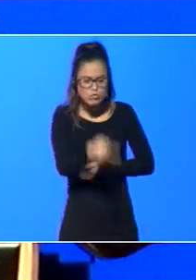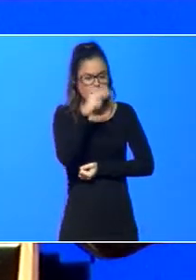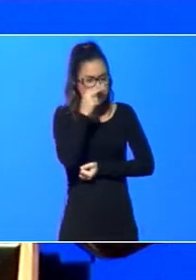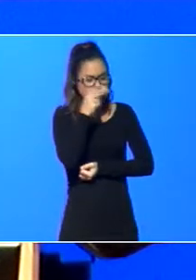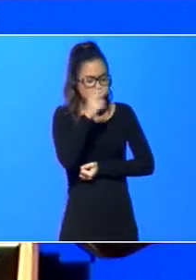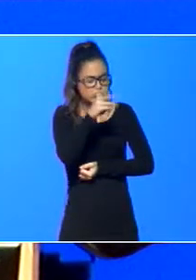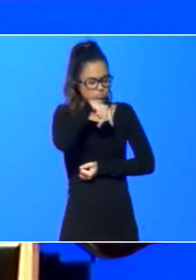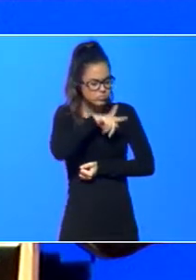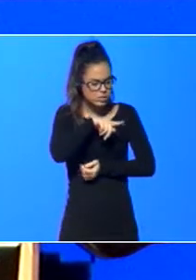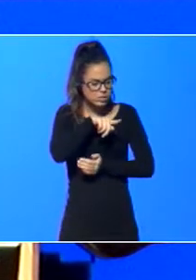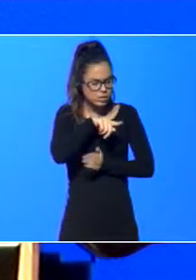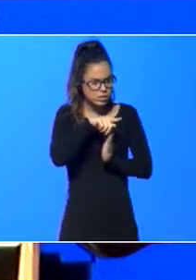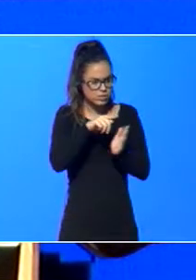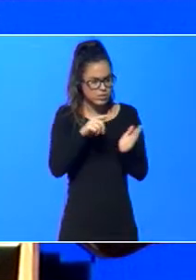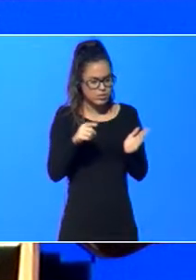la función